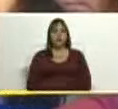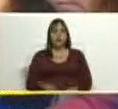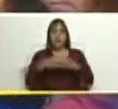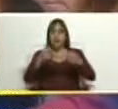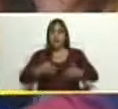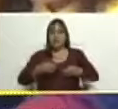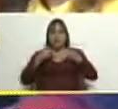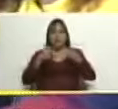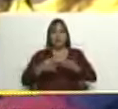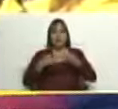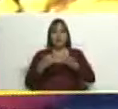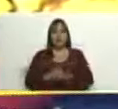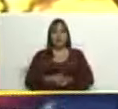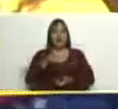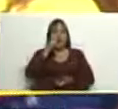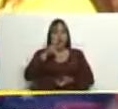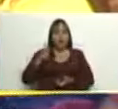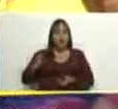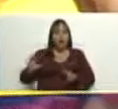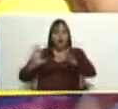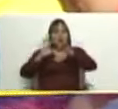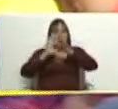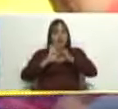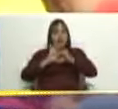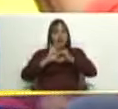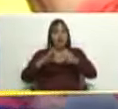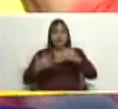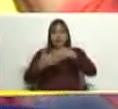Siempre el poder popular unido e integrado,